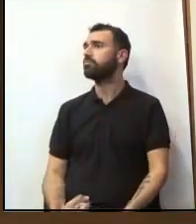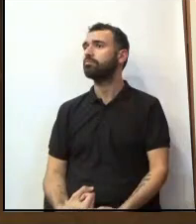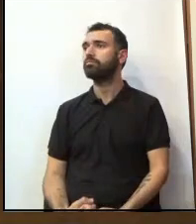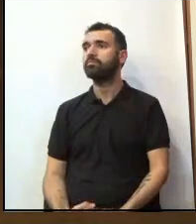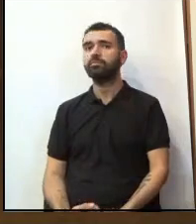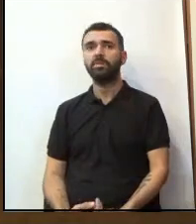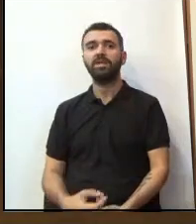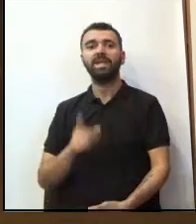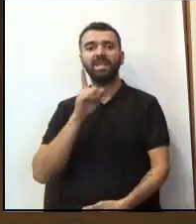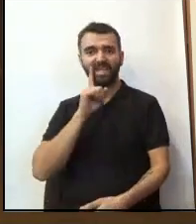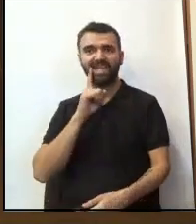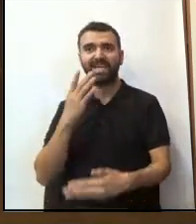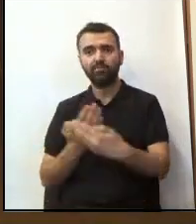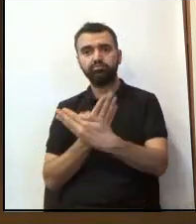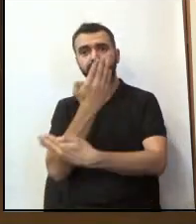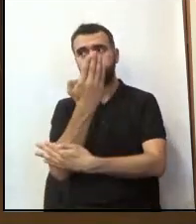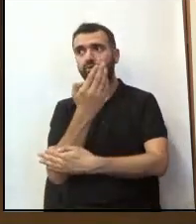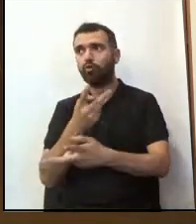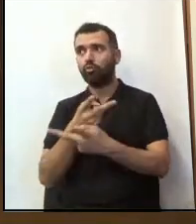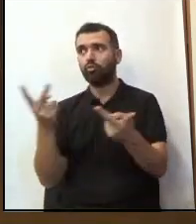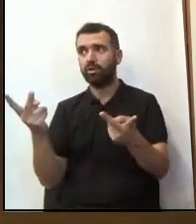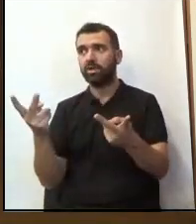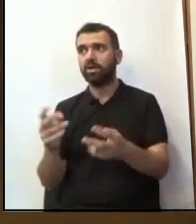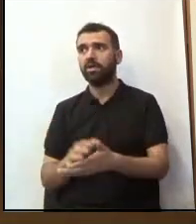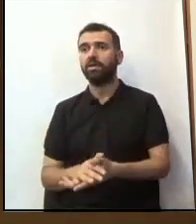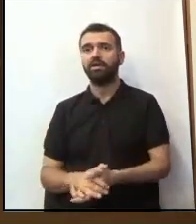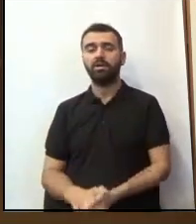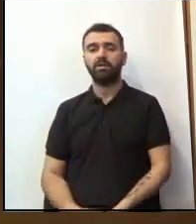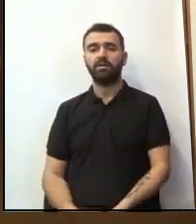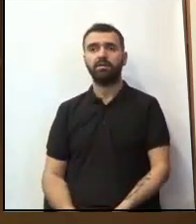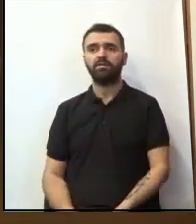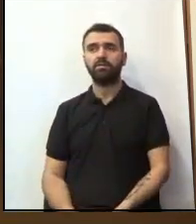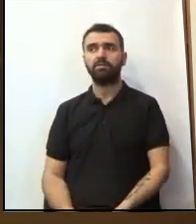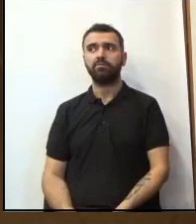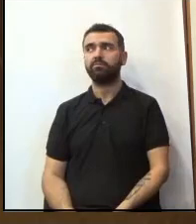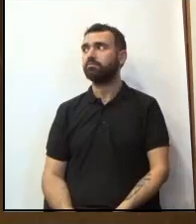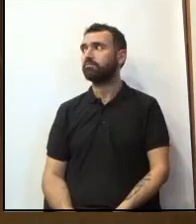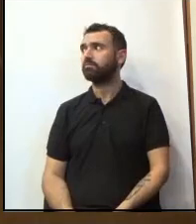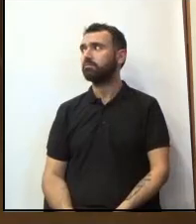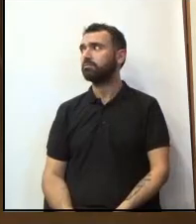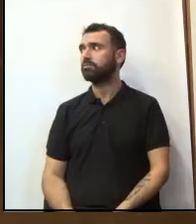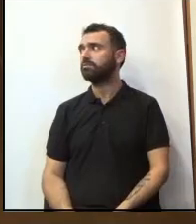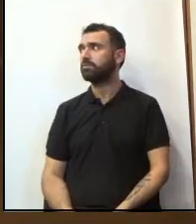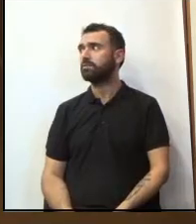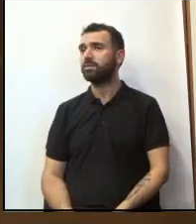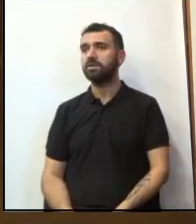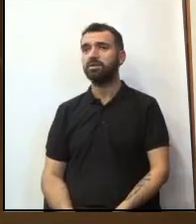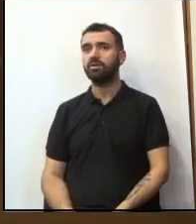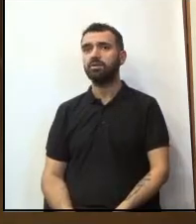Tiene que quedar publicado. Que no se puede solucionar en